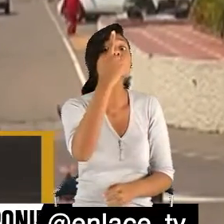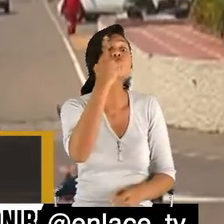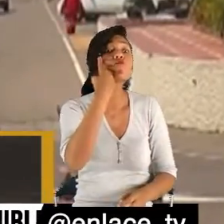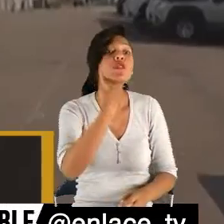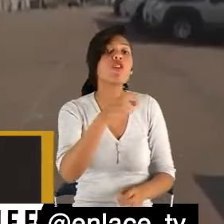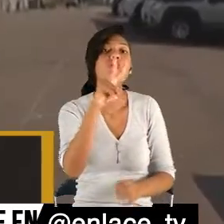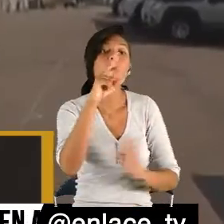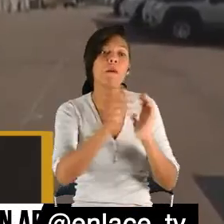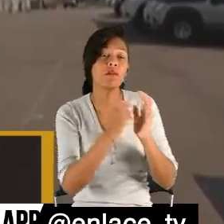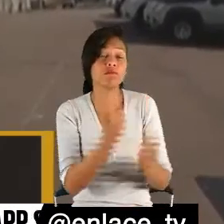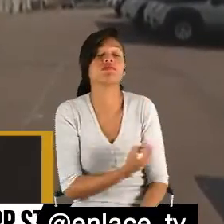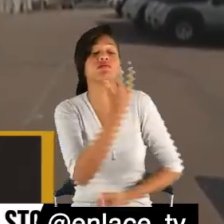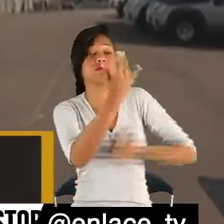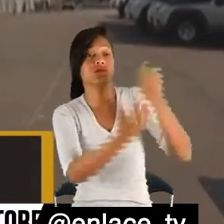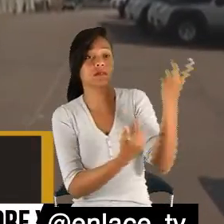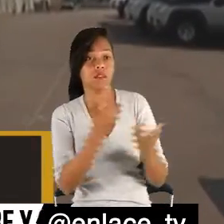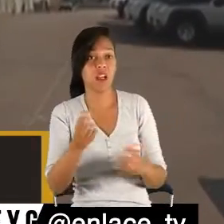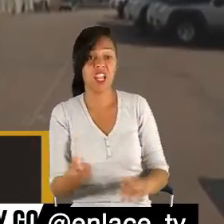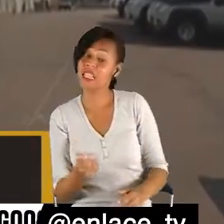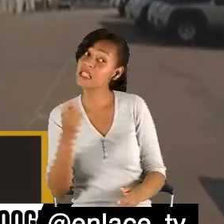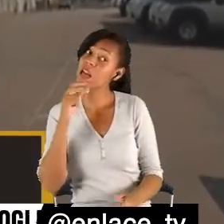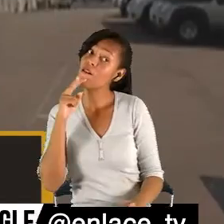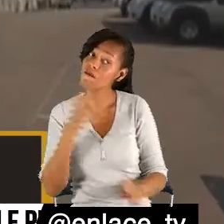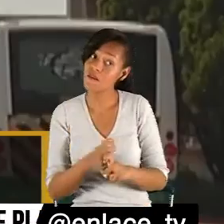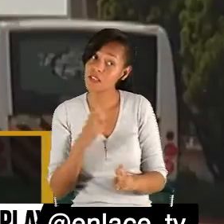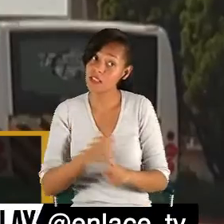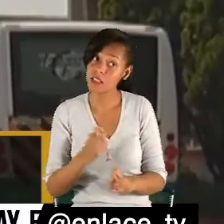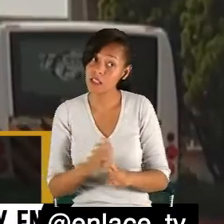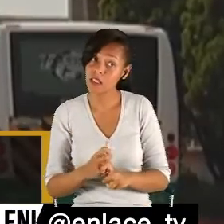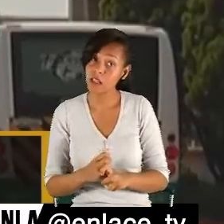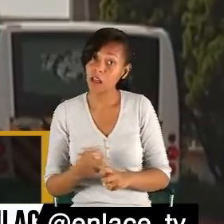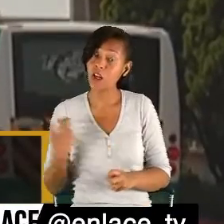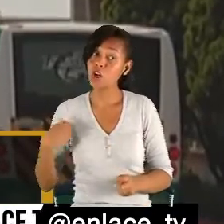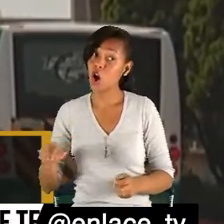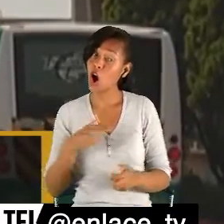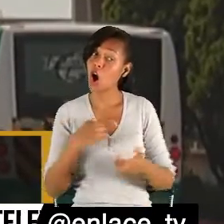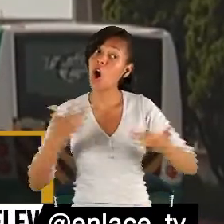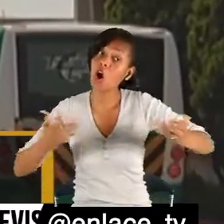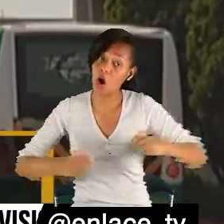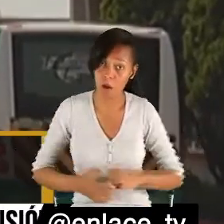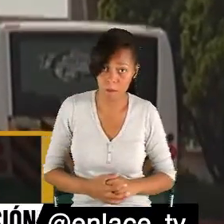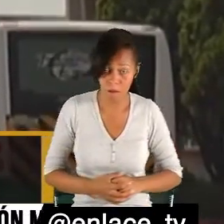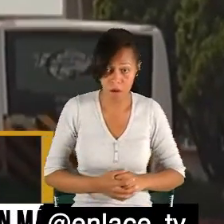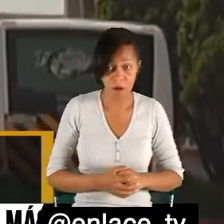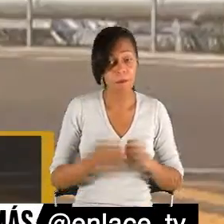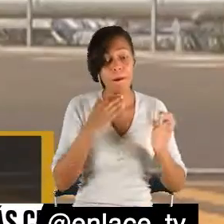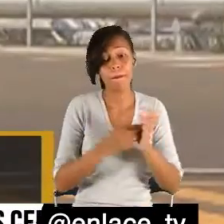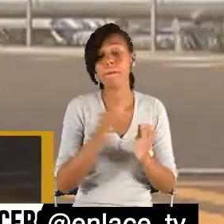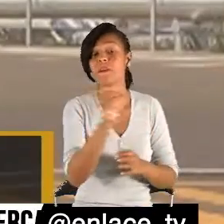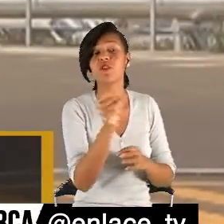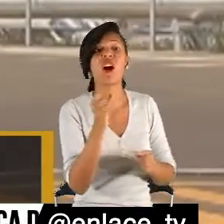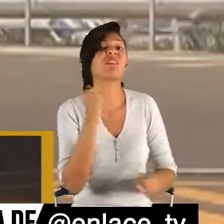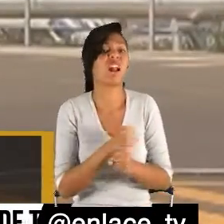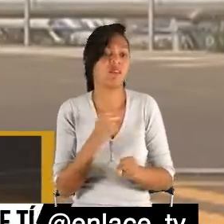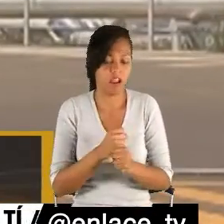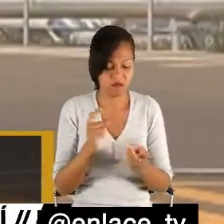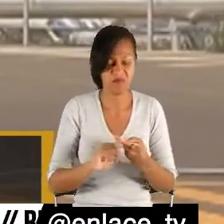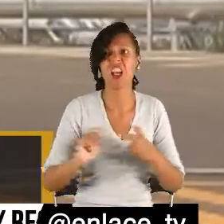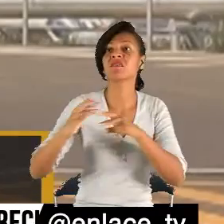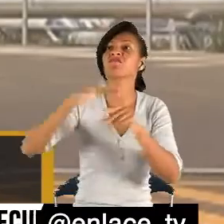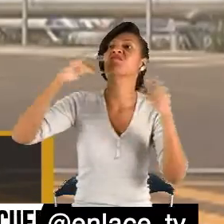crítico en términos de la seguridad y nos están exponiendo las instalaciones a los trabajadores al medio ambiente y a